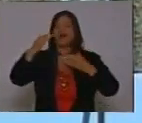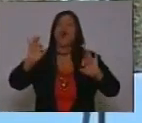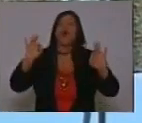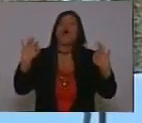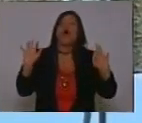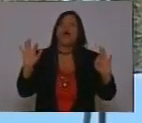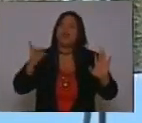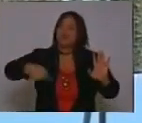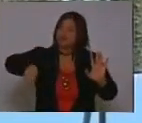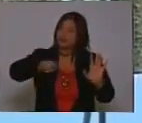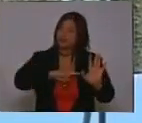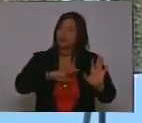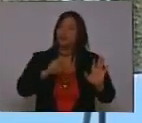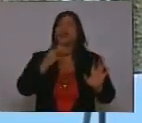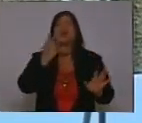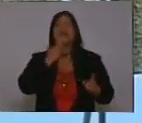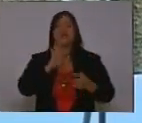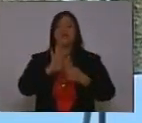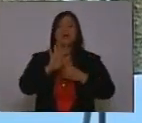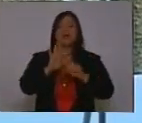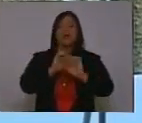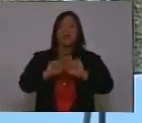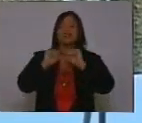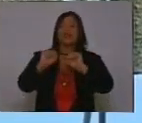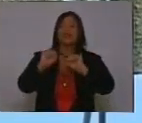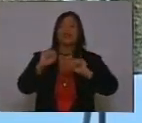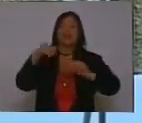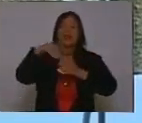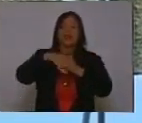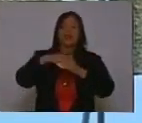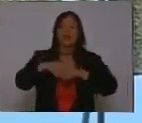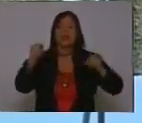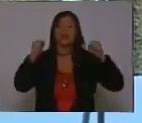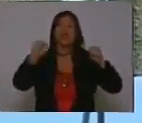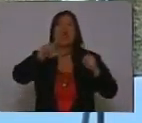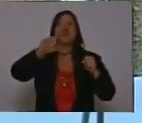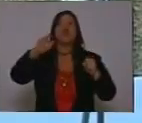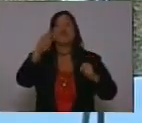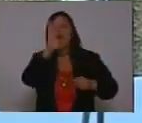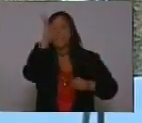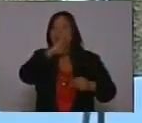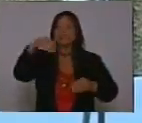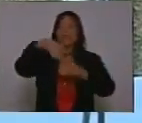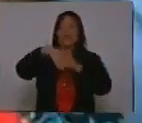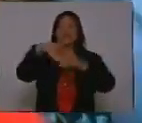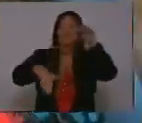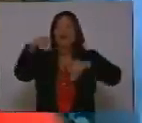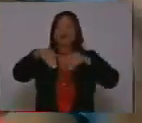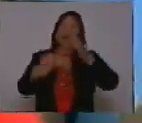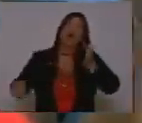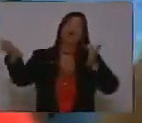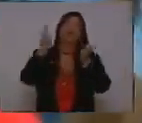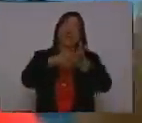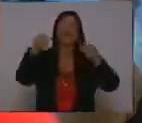que nosotros elegemos el presidente Luis Ignacio Lula da Silva en Brasil